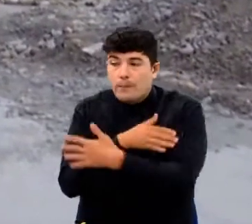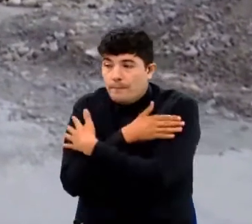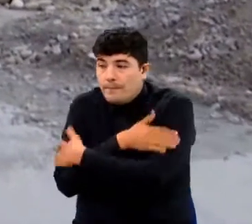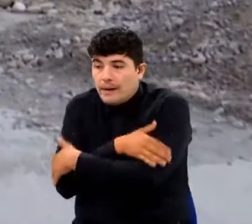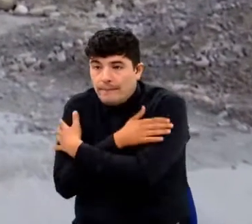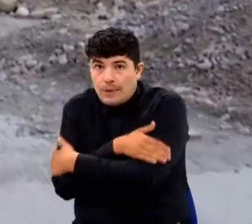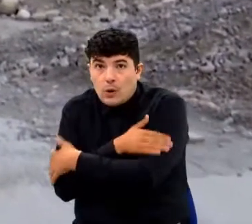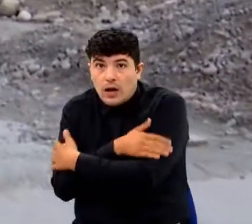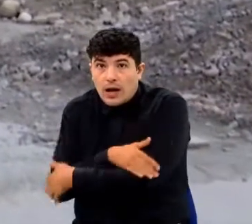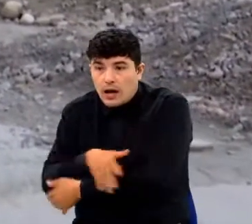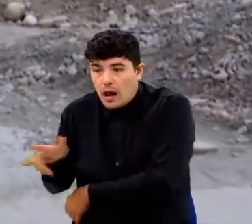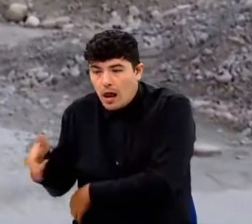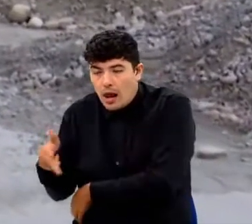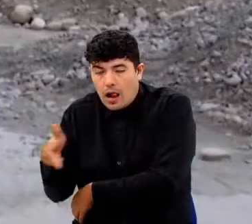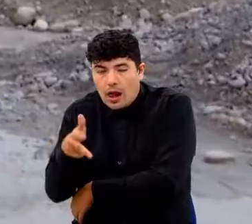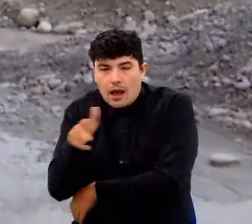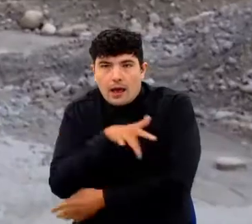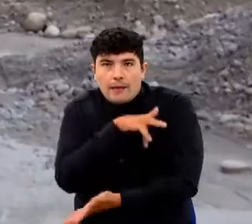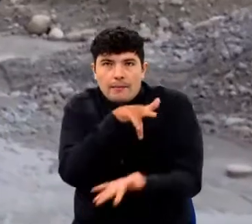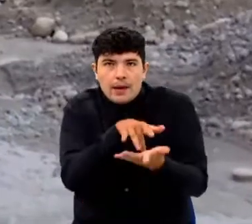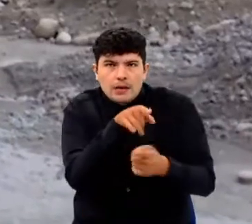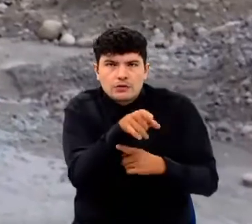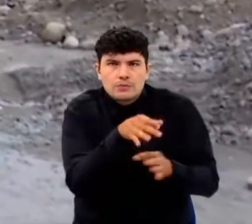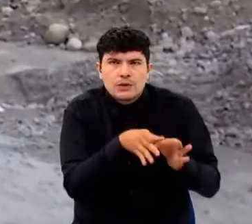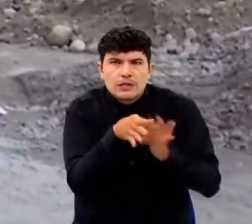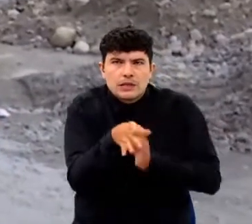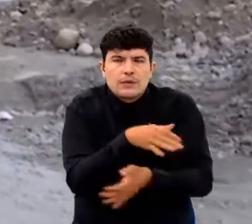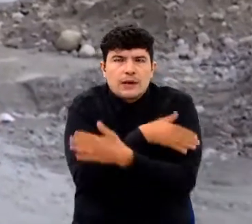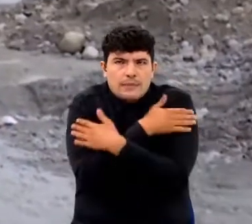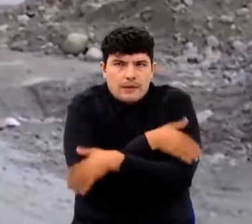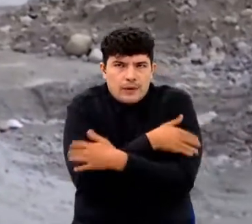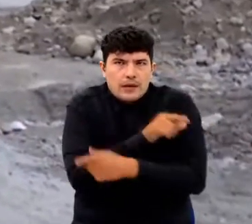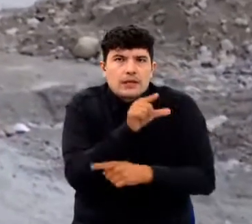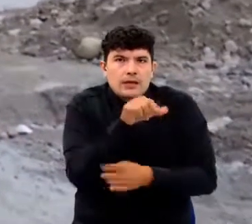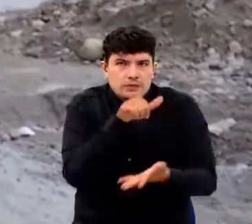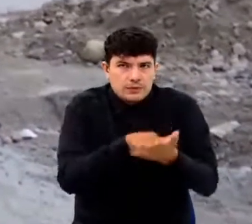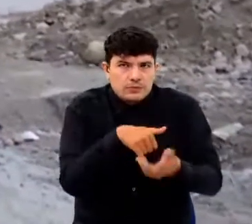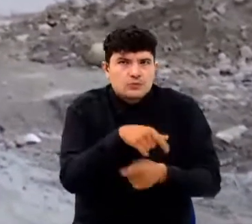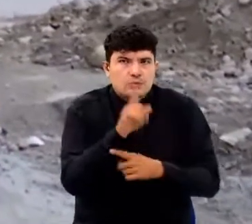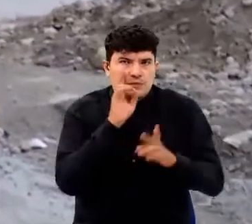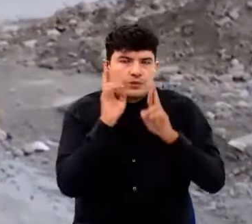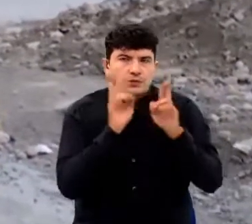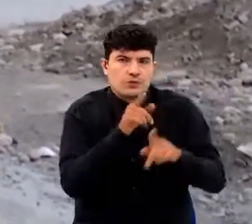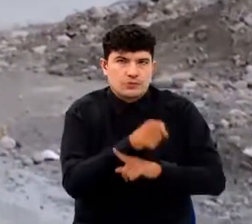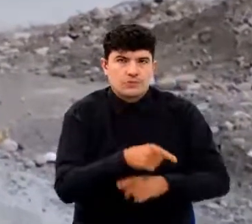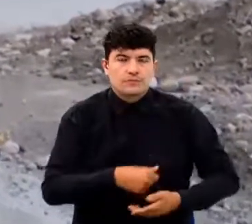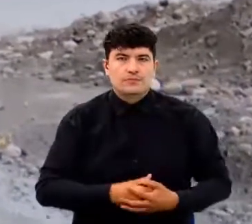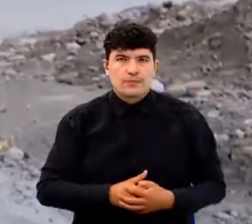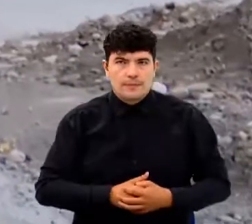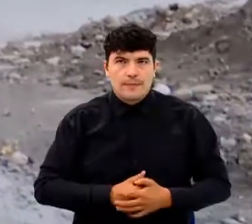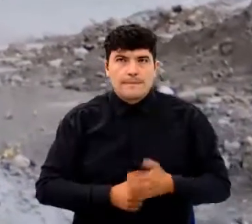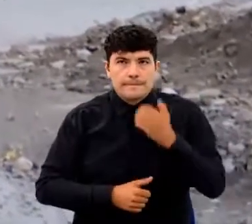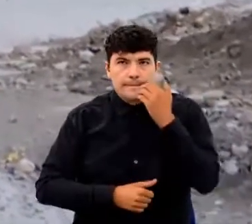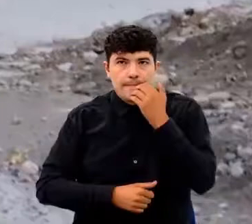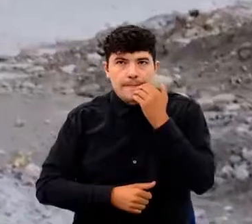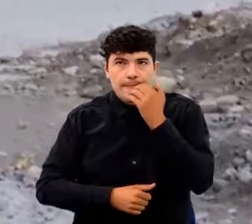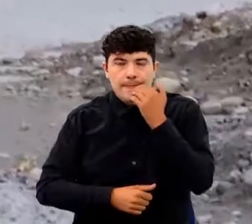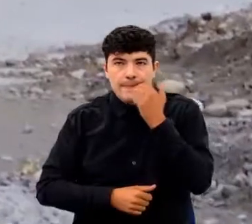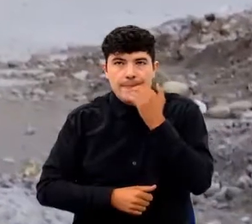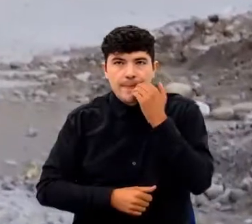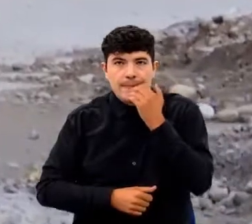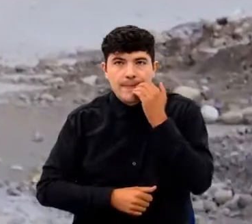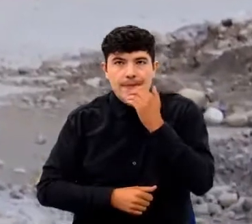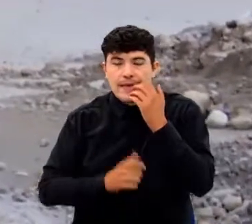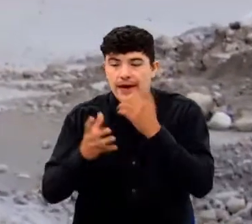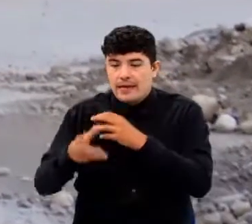hasta el municipio de Pamplonita, según lo que se ha indicado por parte de quien viene realizando las obras y también por